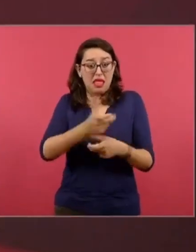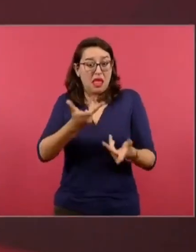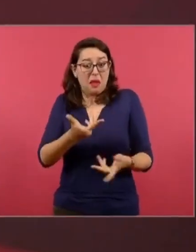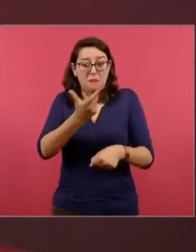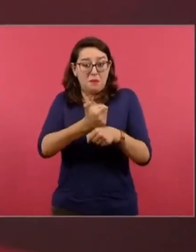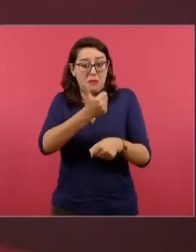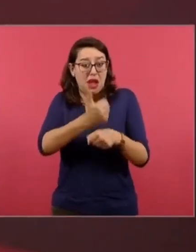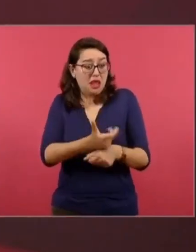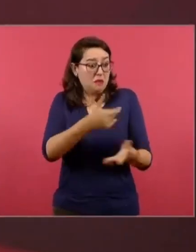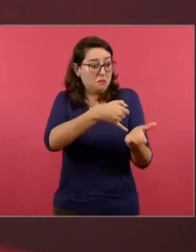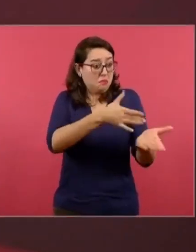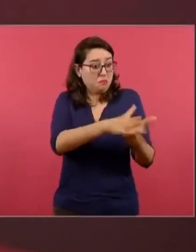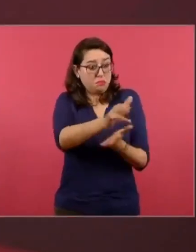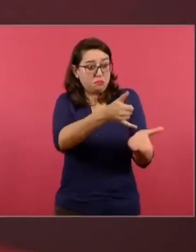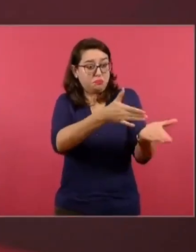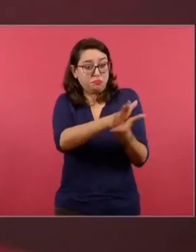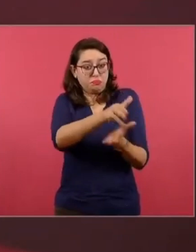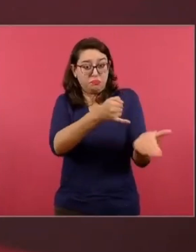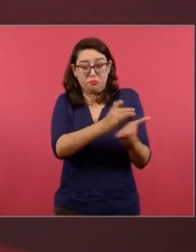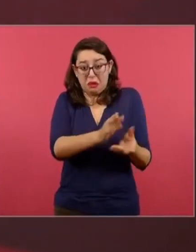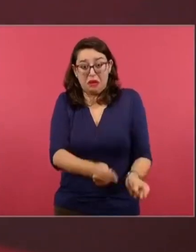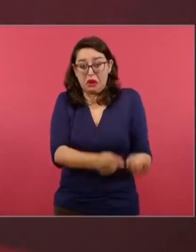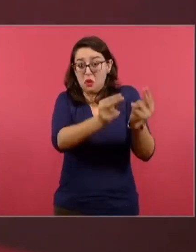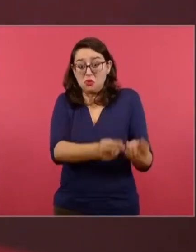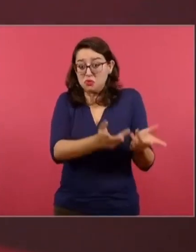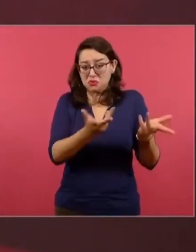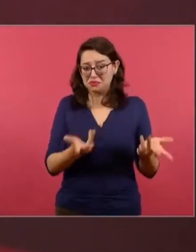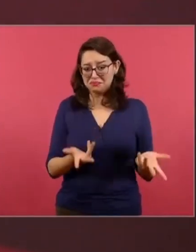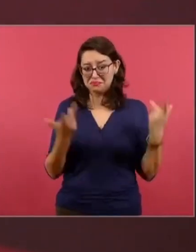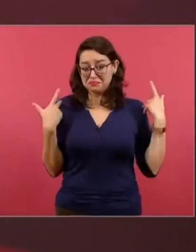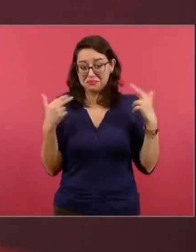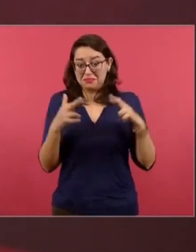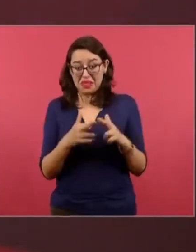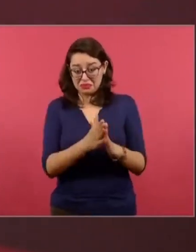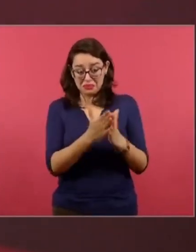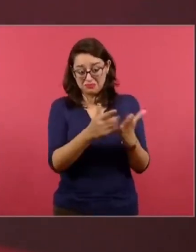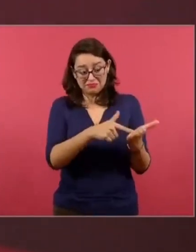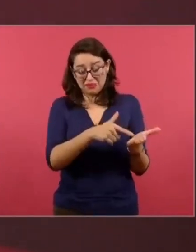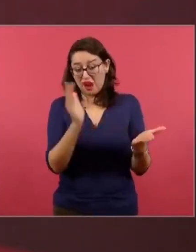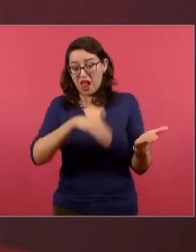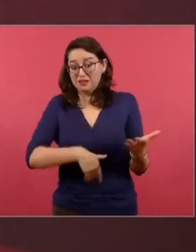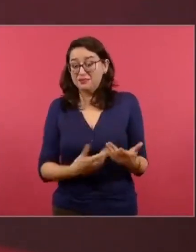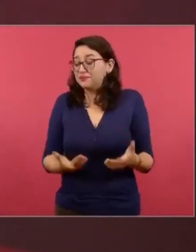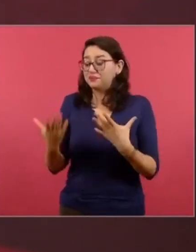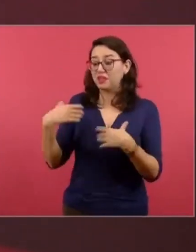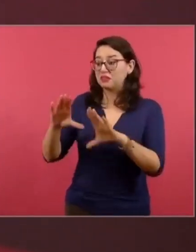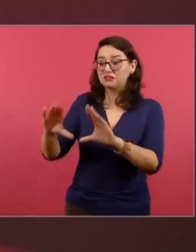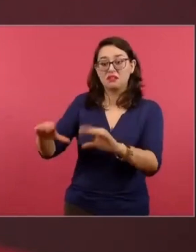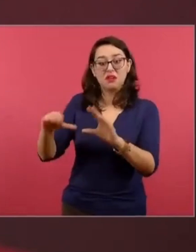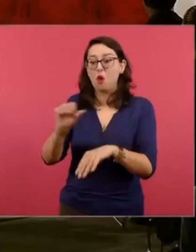a las imprentas que lo desarrollaban. Para eso servía el libro de texto, y lo sabía el magisterio. Muchos de ellos decían, ya pasó el